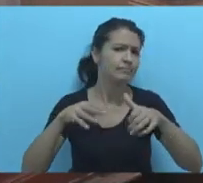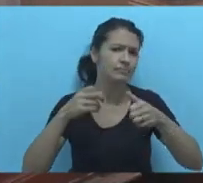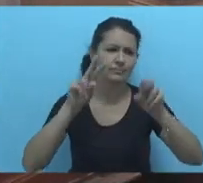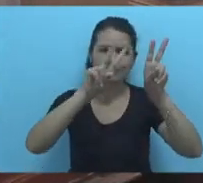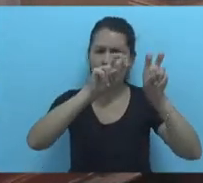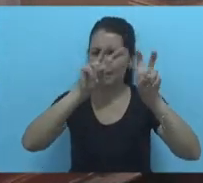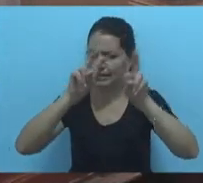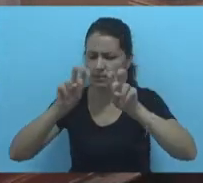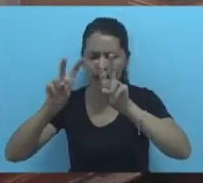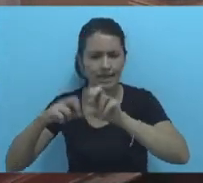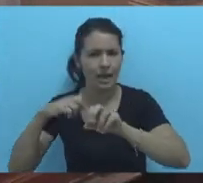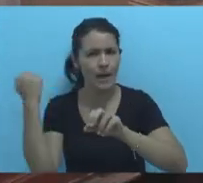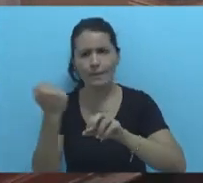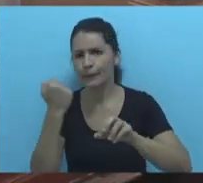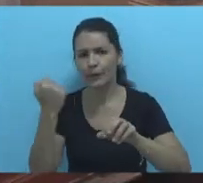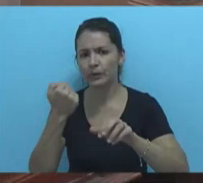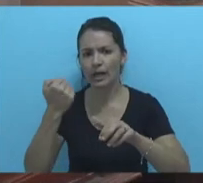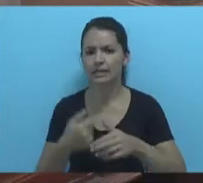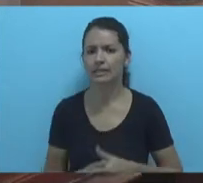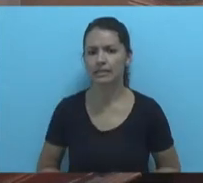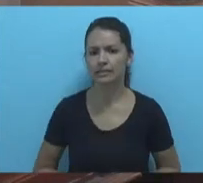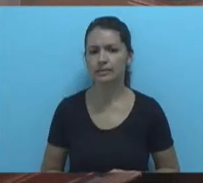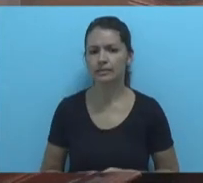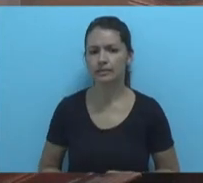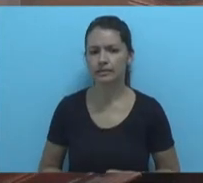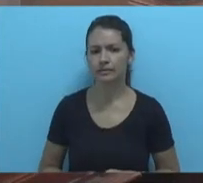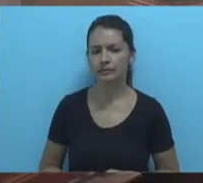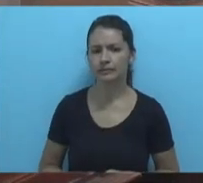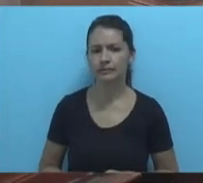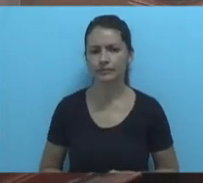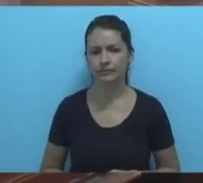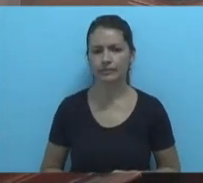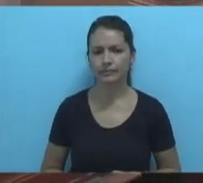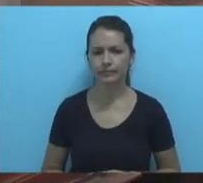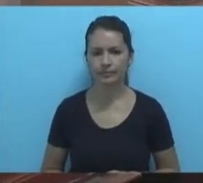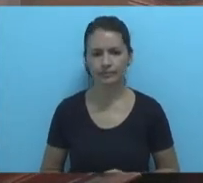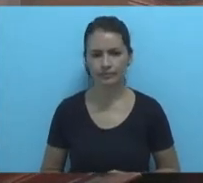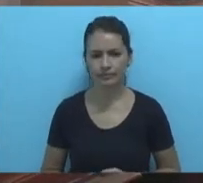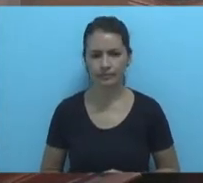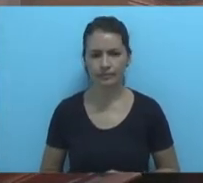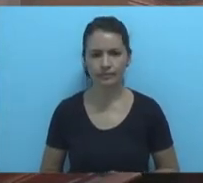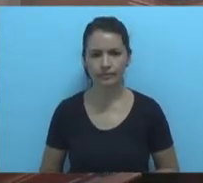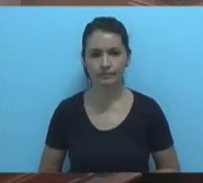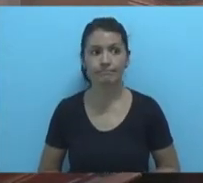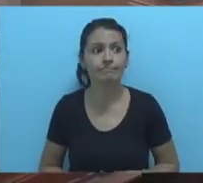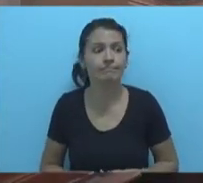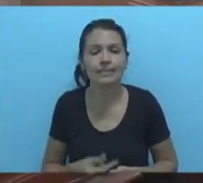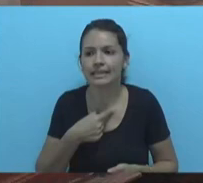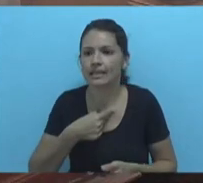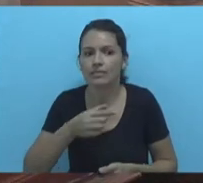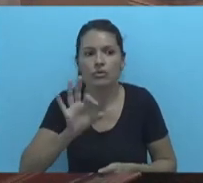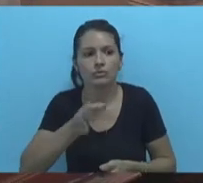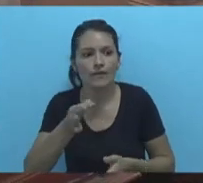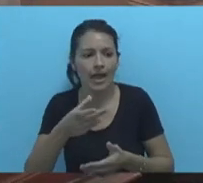supuesto, y creo que hablo en nombre de todos los legisladores que estábamos presentes, una agenda que necesitamos conocerla y necesitamos